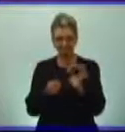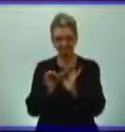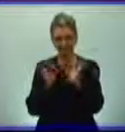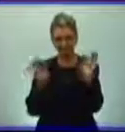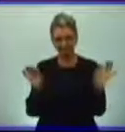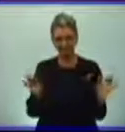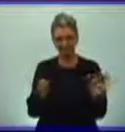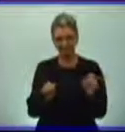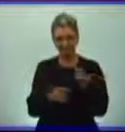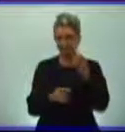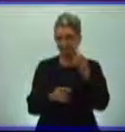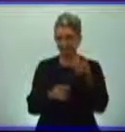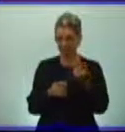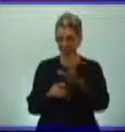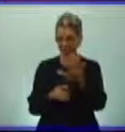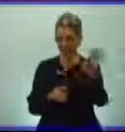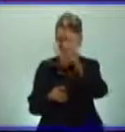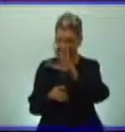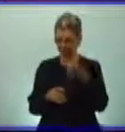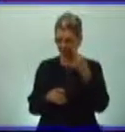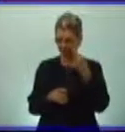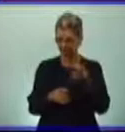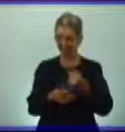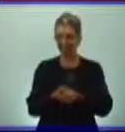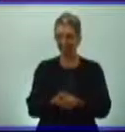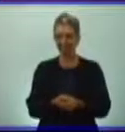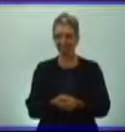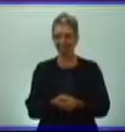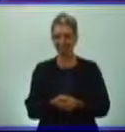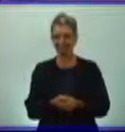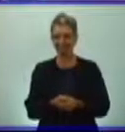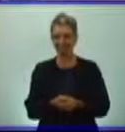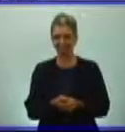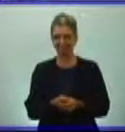cómo se encuentran divididos estas provincias.